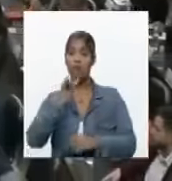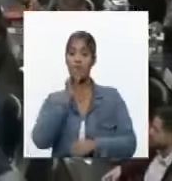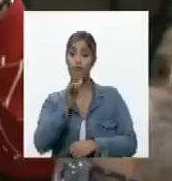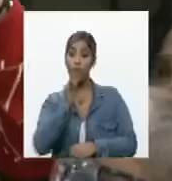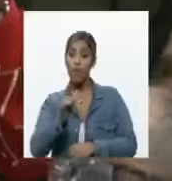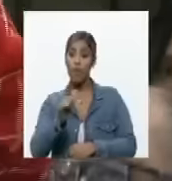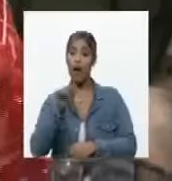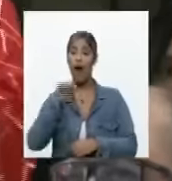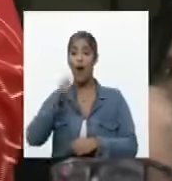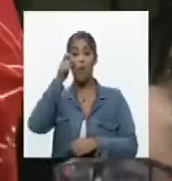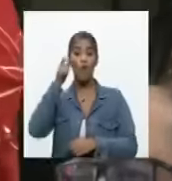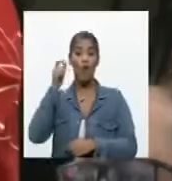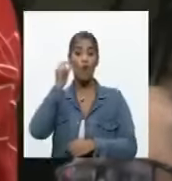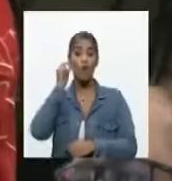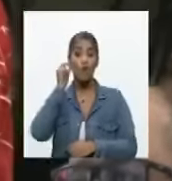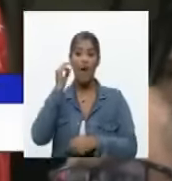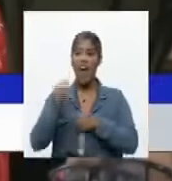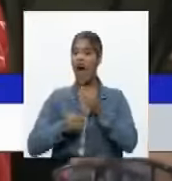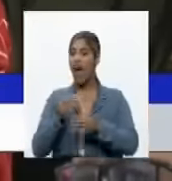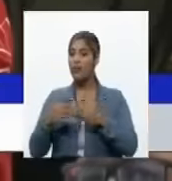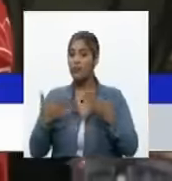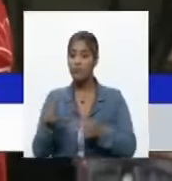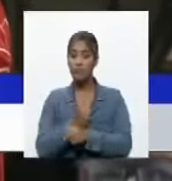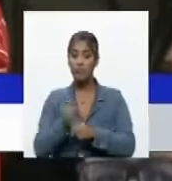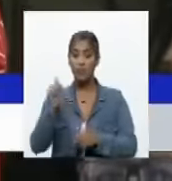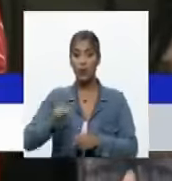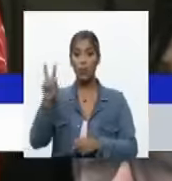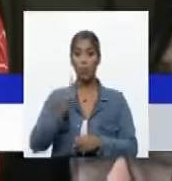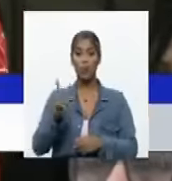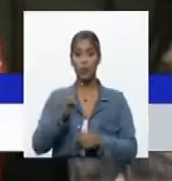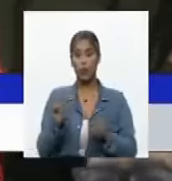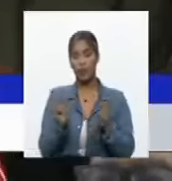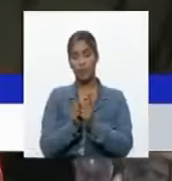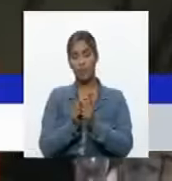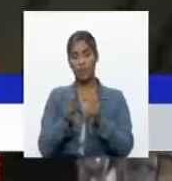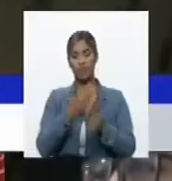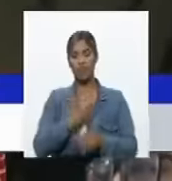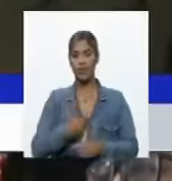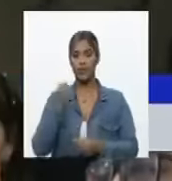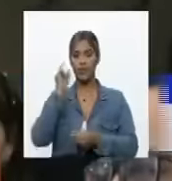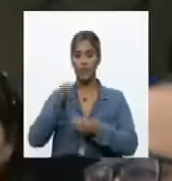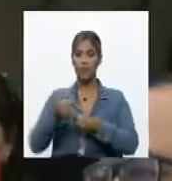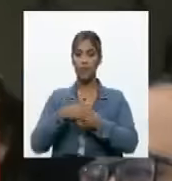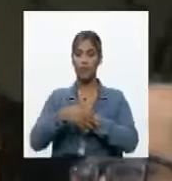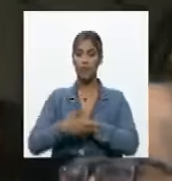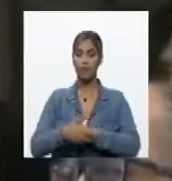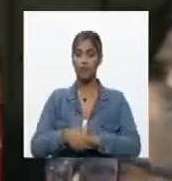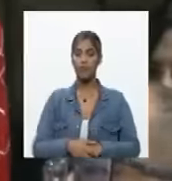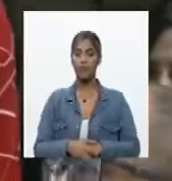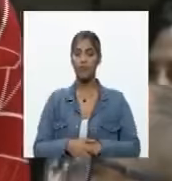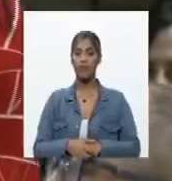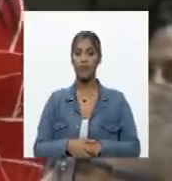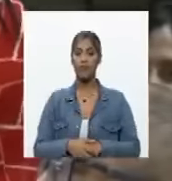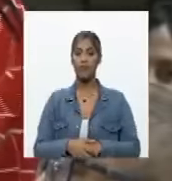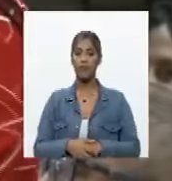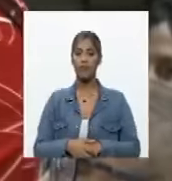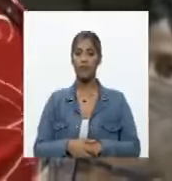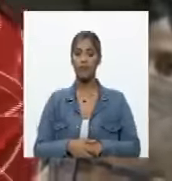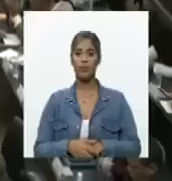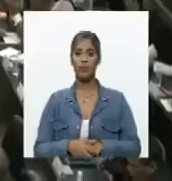en qué anda este pueblo mujer en este momento aquí en Venezuela. Es todo, ciudadano presidente, colegas parlamentarias y